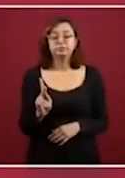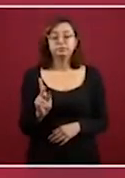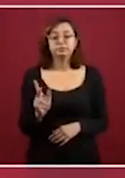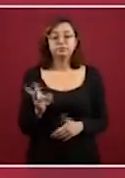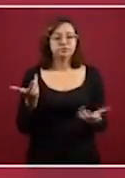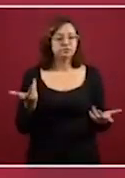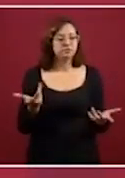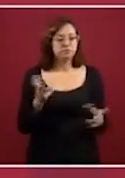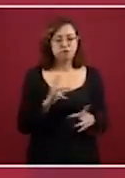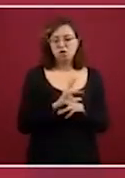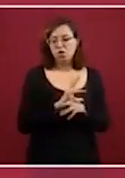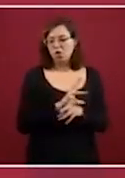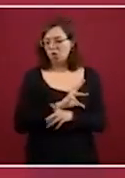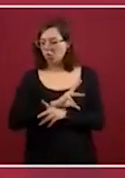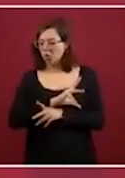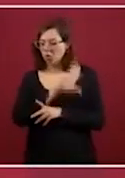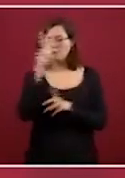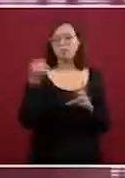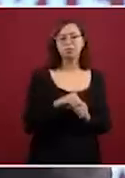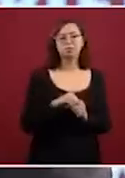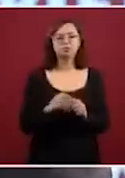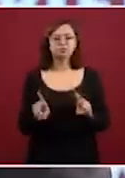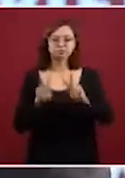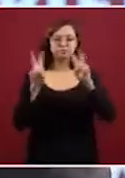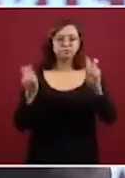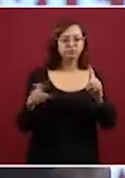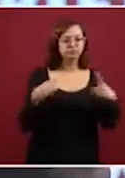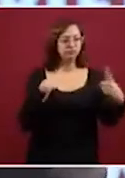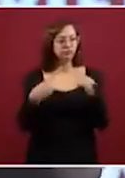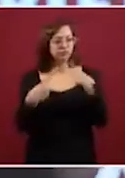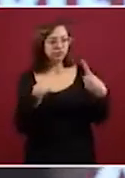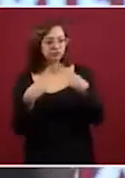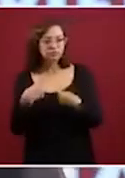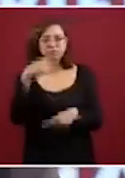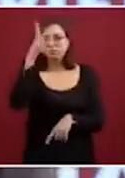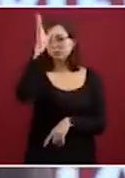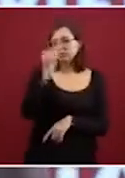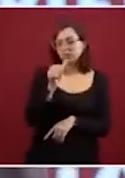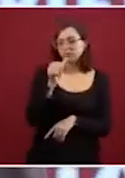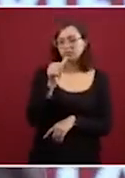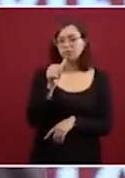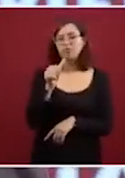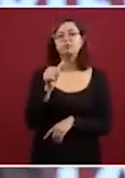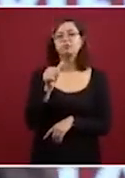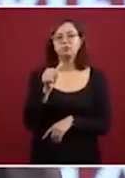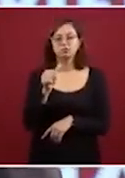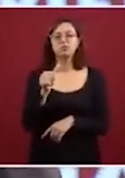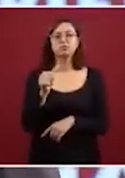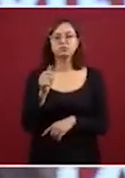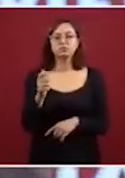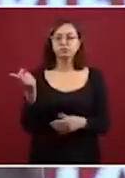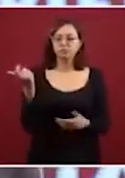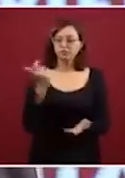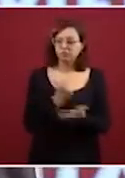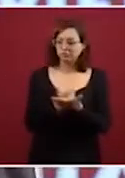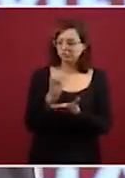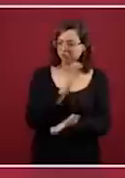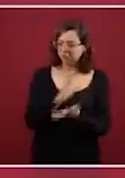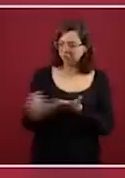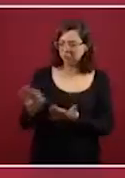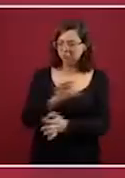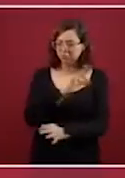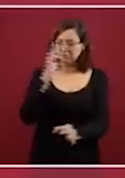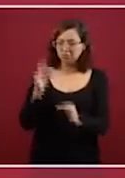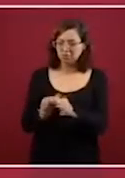todas las garantías de diálogo, de acuerdo, de liquidación, de conformidad con la